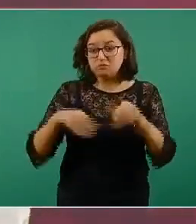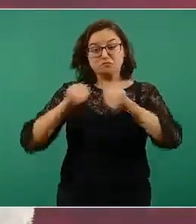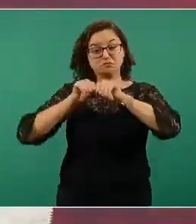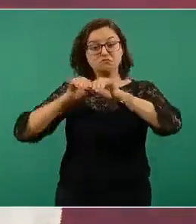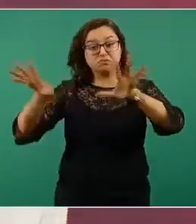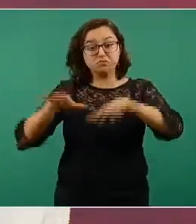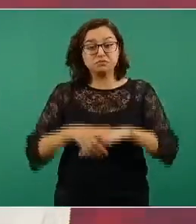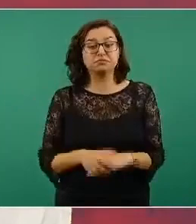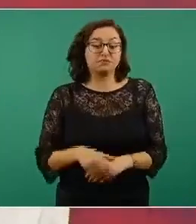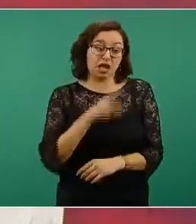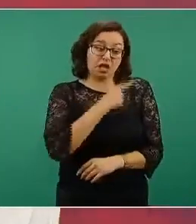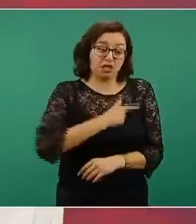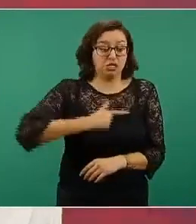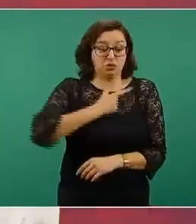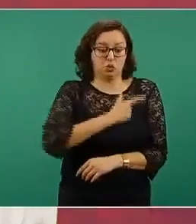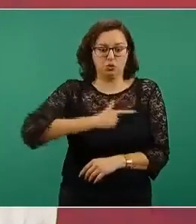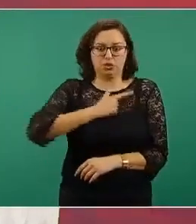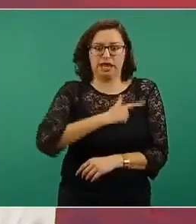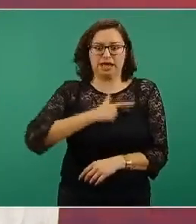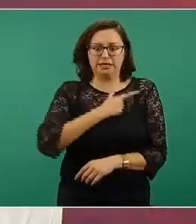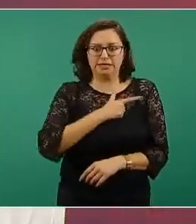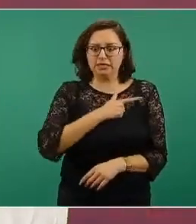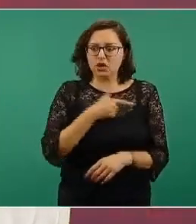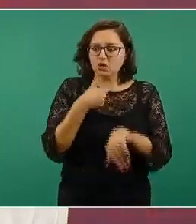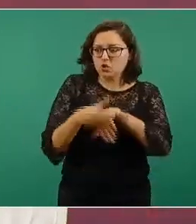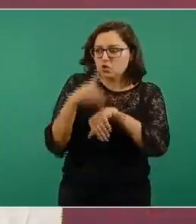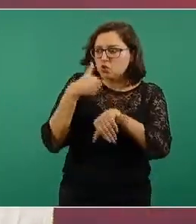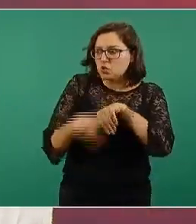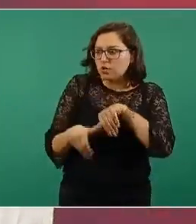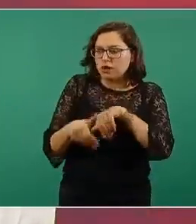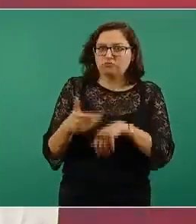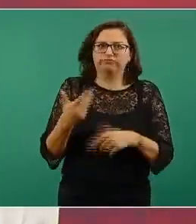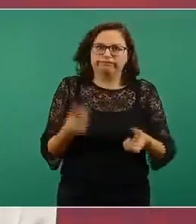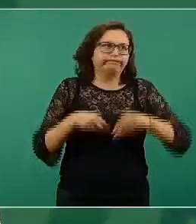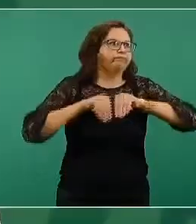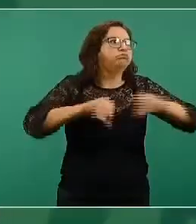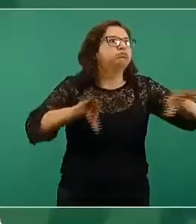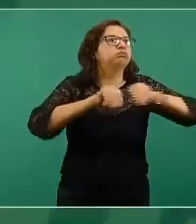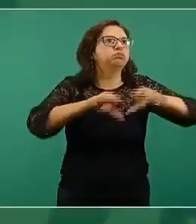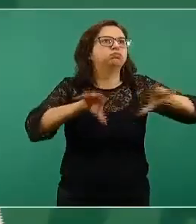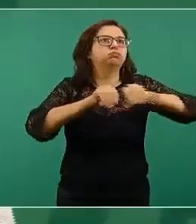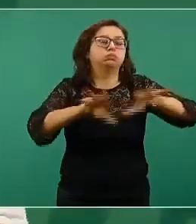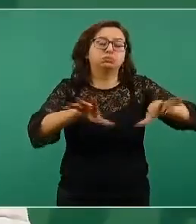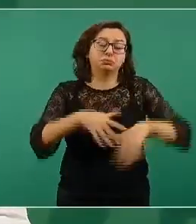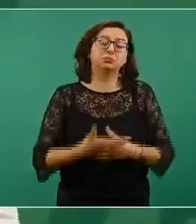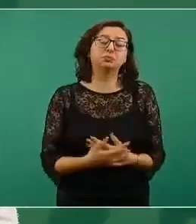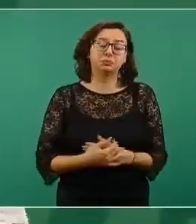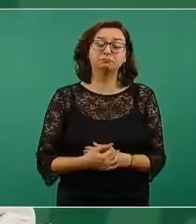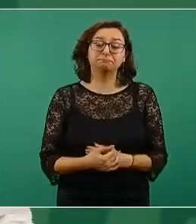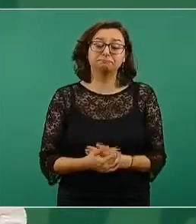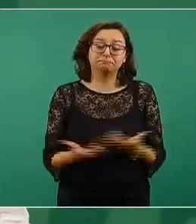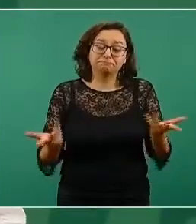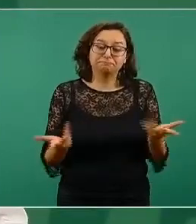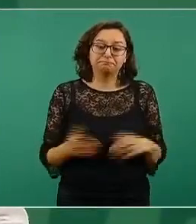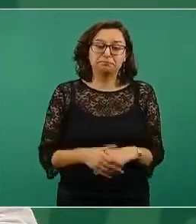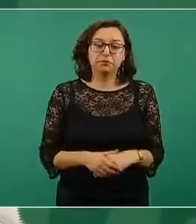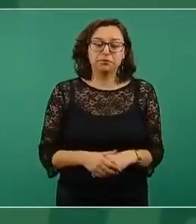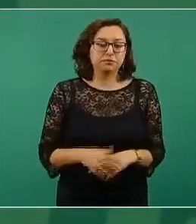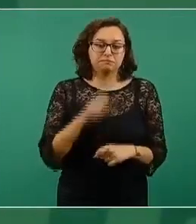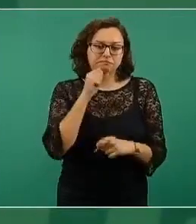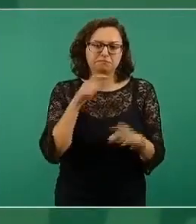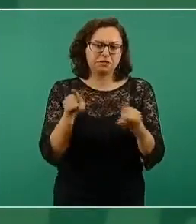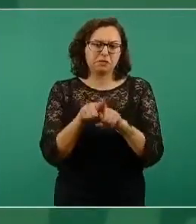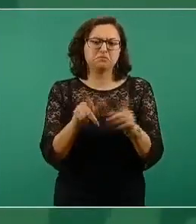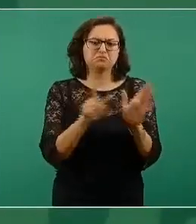por los números redondos, cada vez que se completa una cifra les gusta ponerlo. Ha habido también en estos medios y en varios otros